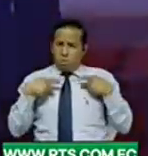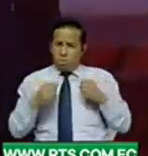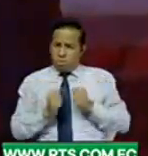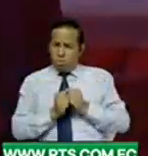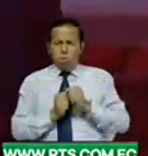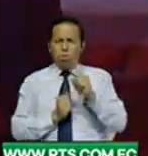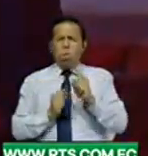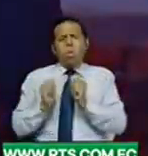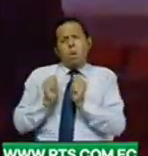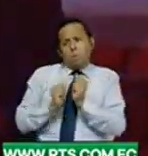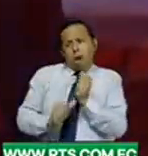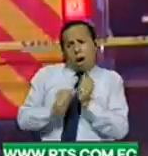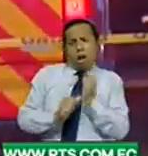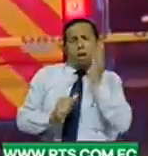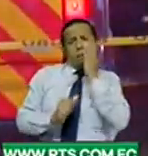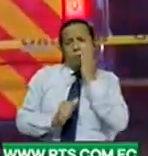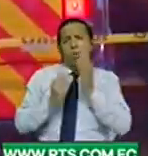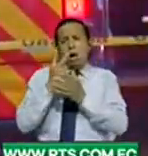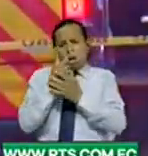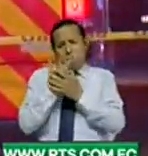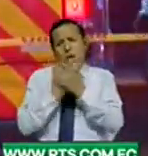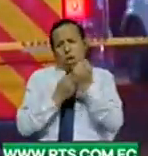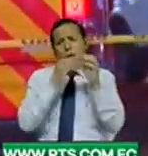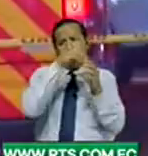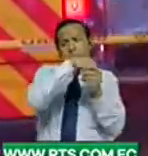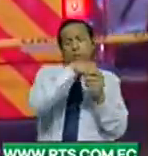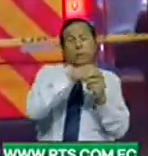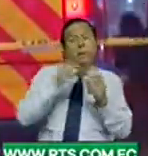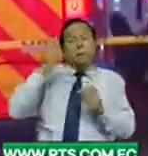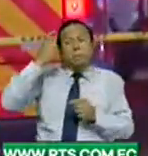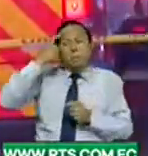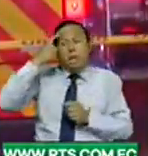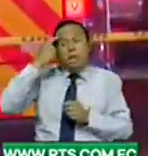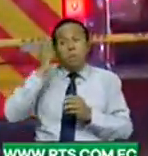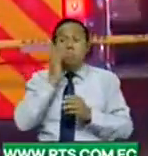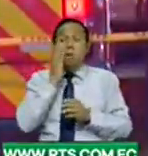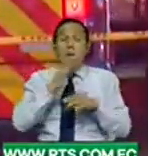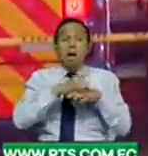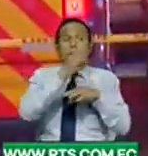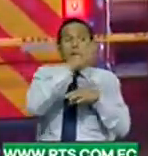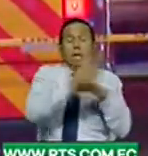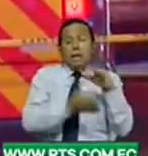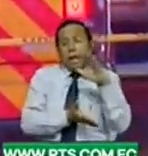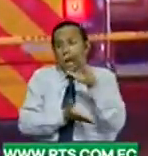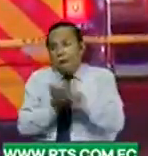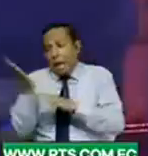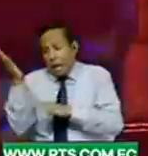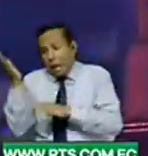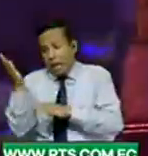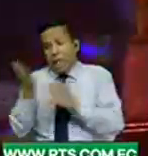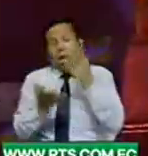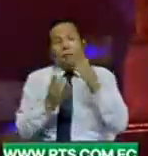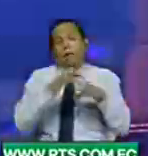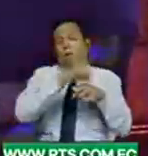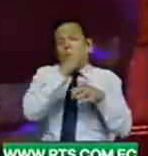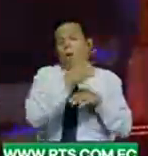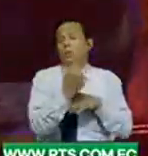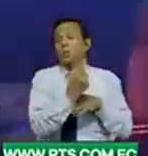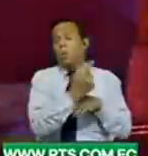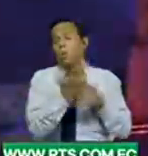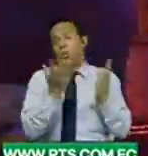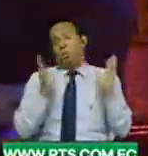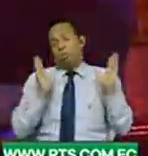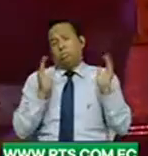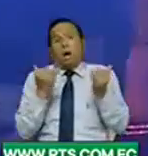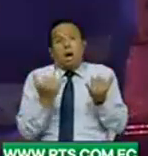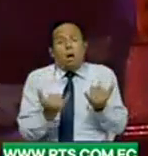imagino, yo asumo que quizás la mamá fue a hacer alguna compra rapidito y la dejó solita. Por ahora se desconoce las causas